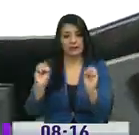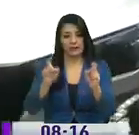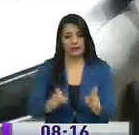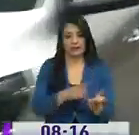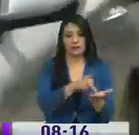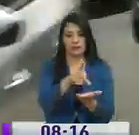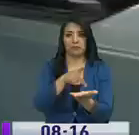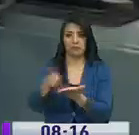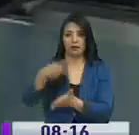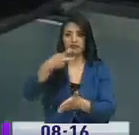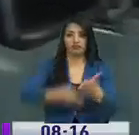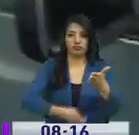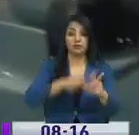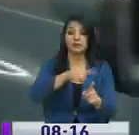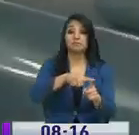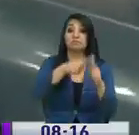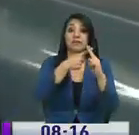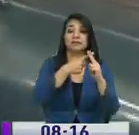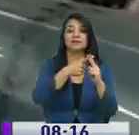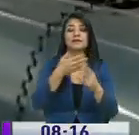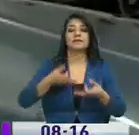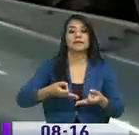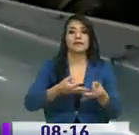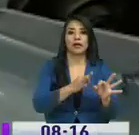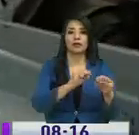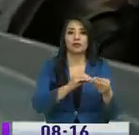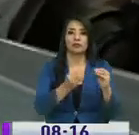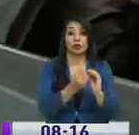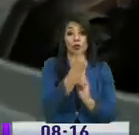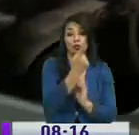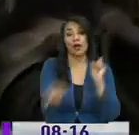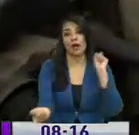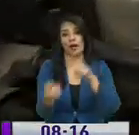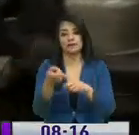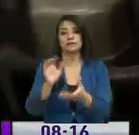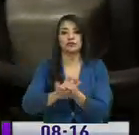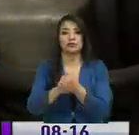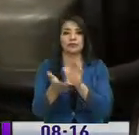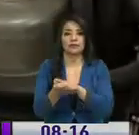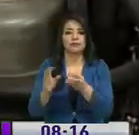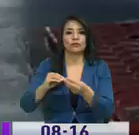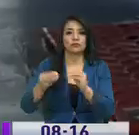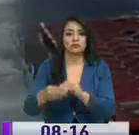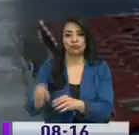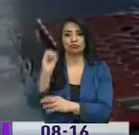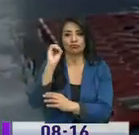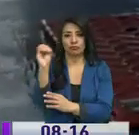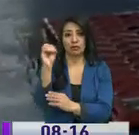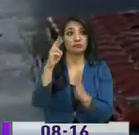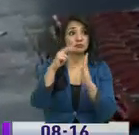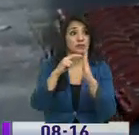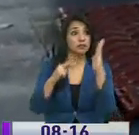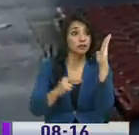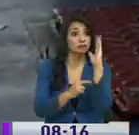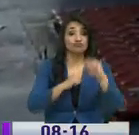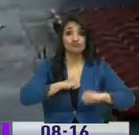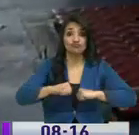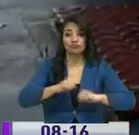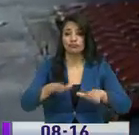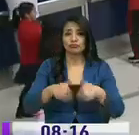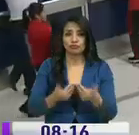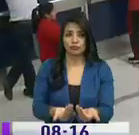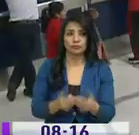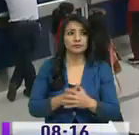calendario de matriculación inicia en febrero con el dígito 1 hasta noviembre con el número 0. Los requisitos generales para el trámite